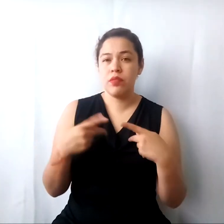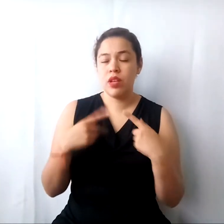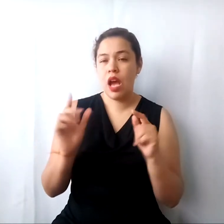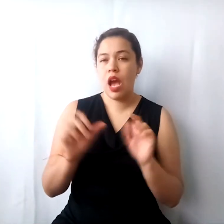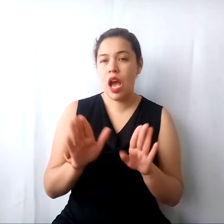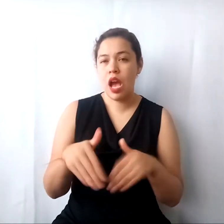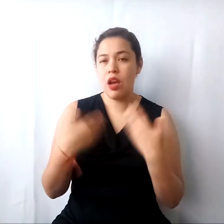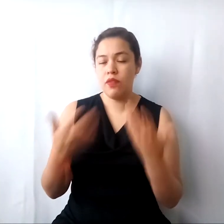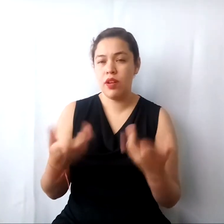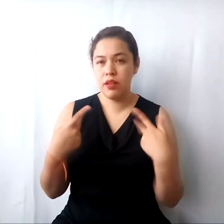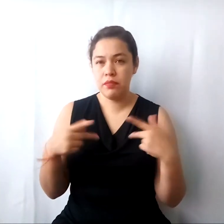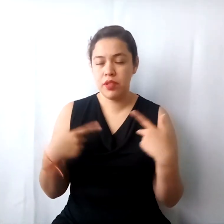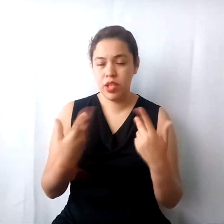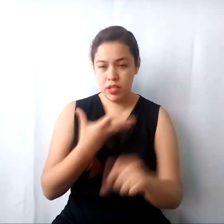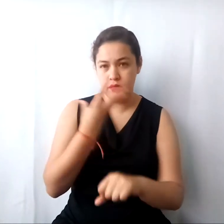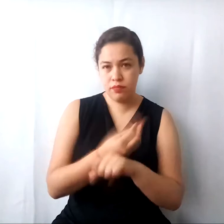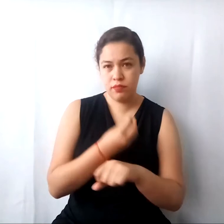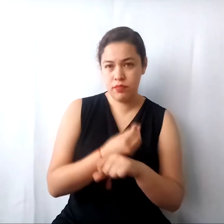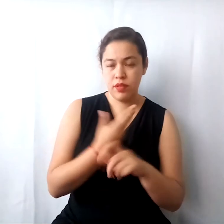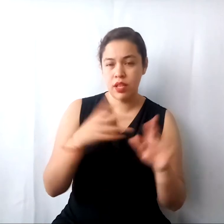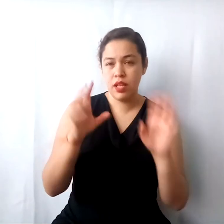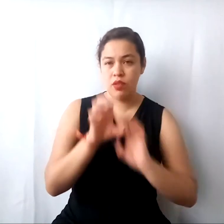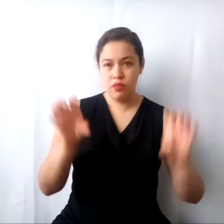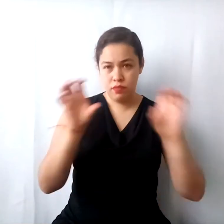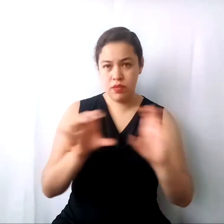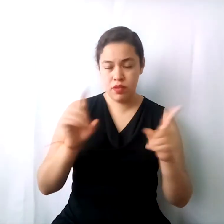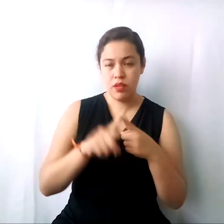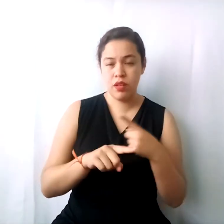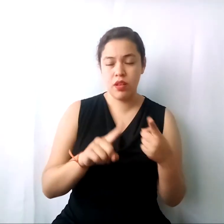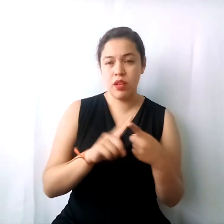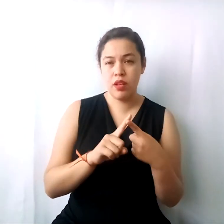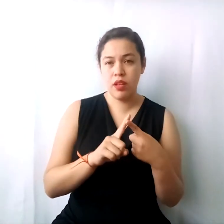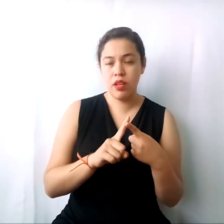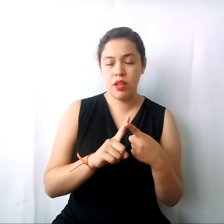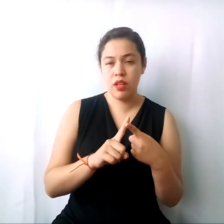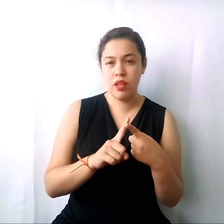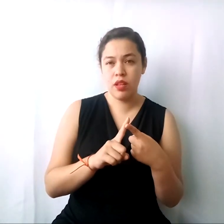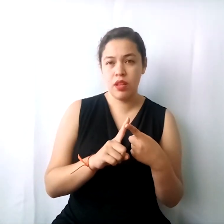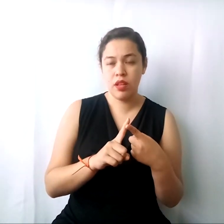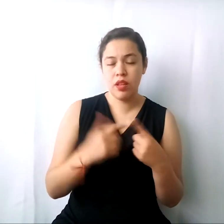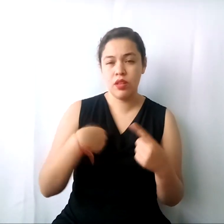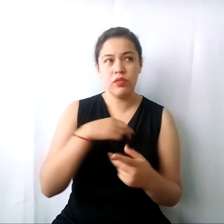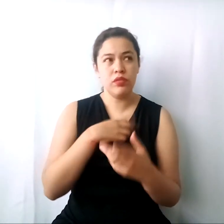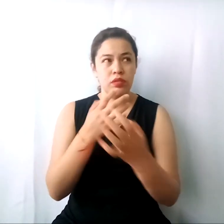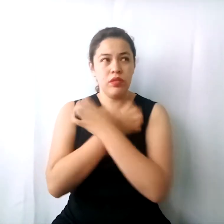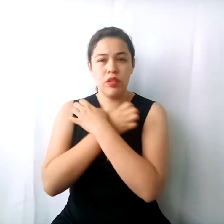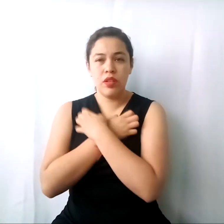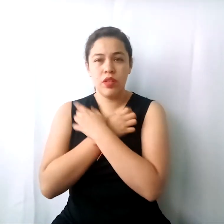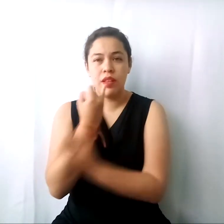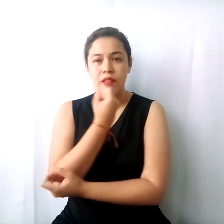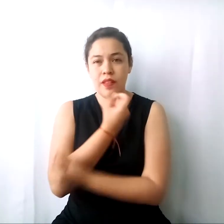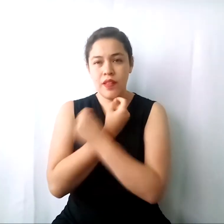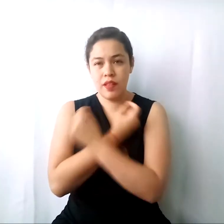la persona que me da mantenimiento a mis equipos y nos dedicamos a dar educación escolar y